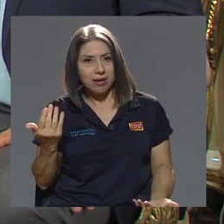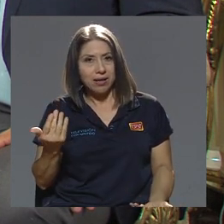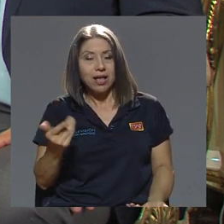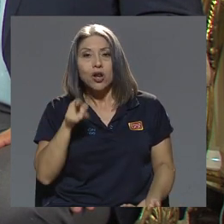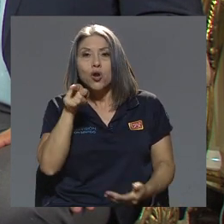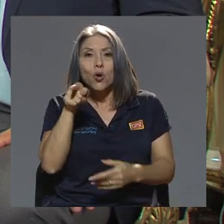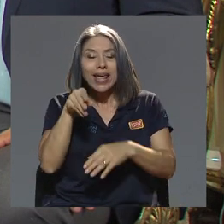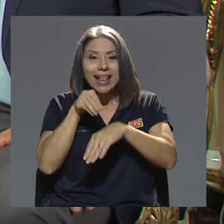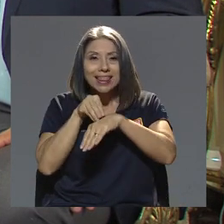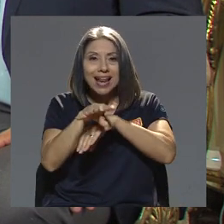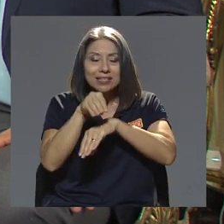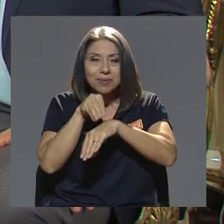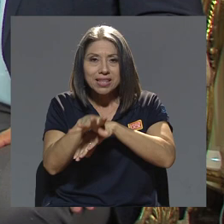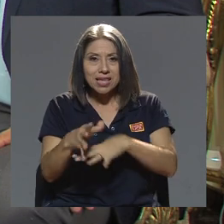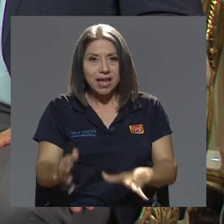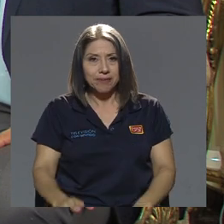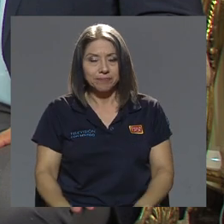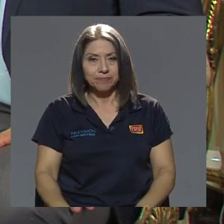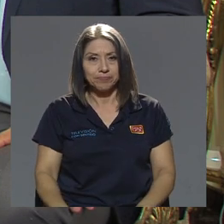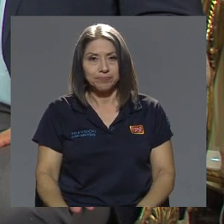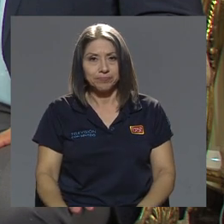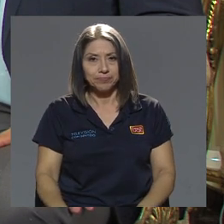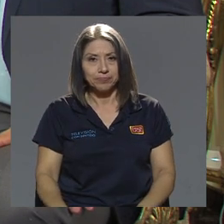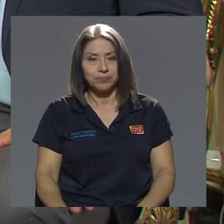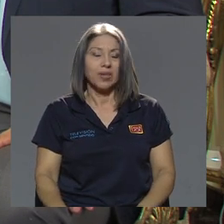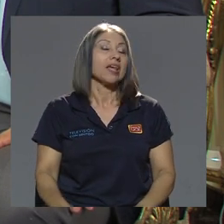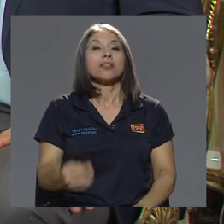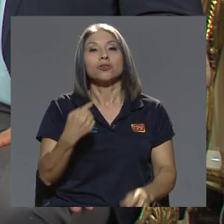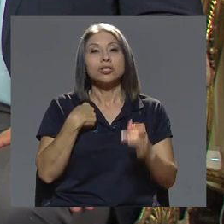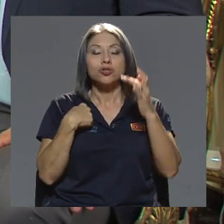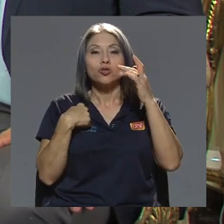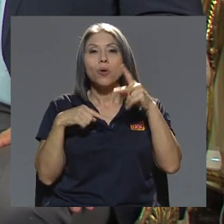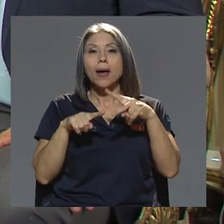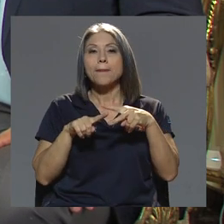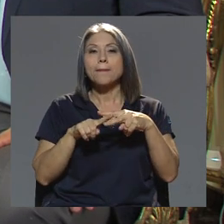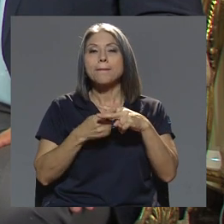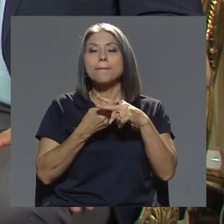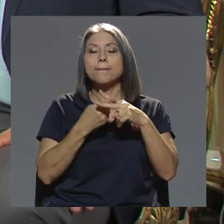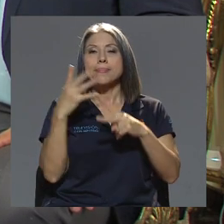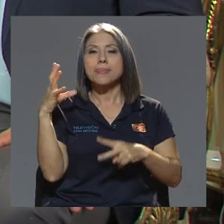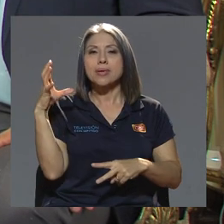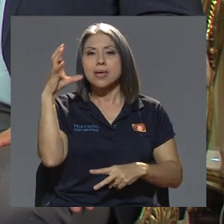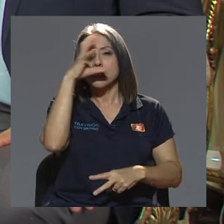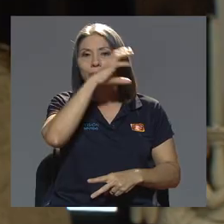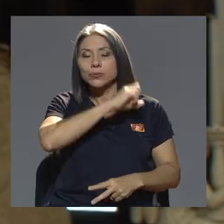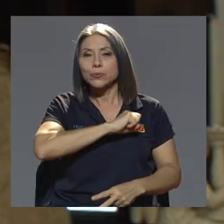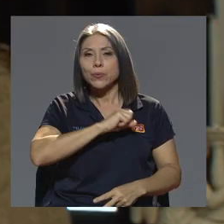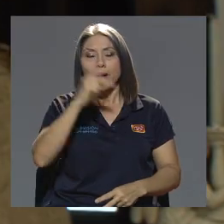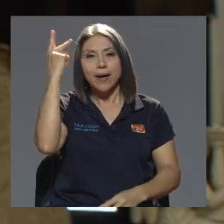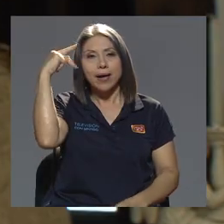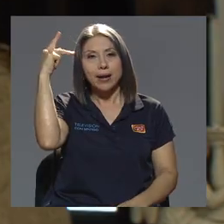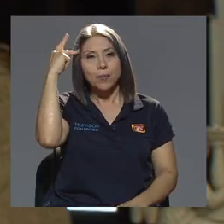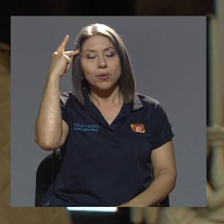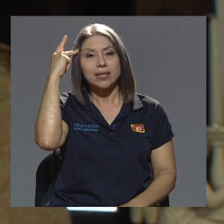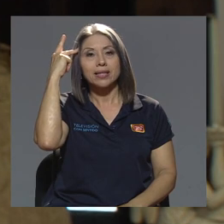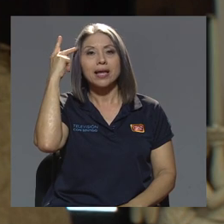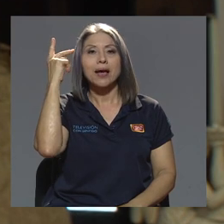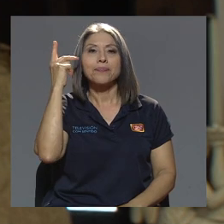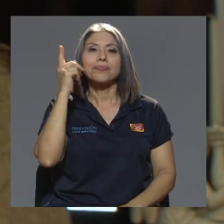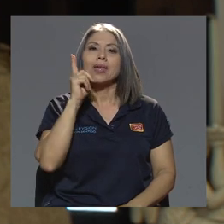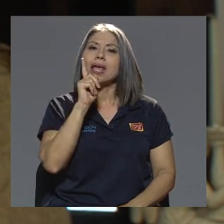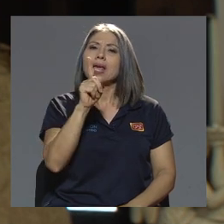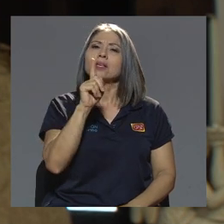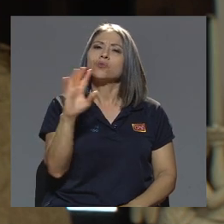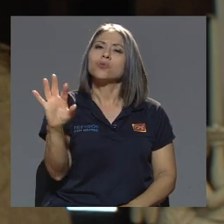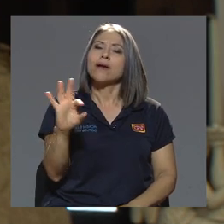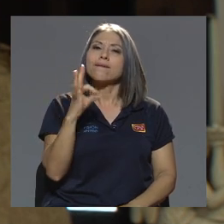lo que él transmitía. Entonces, yo empiezo a ver que la política es un medio por el